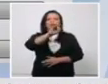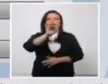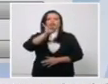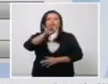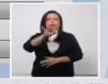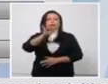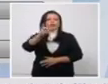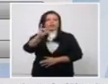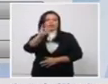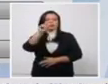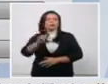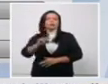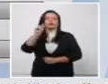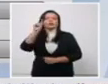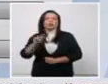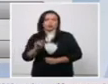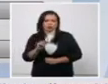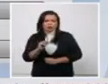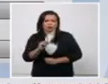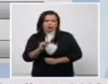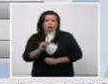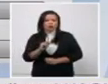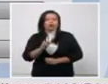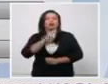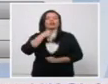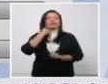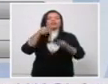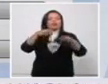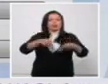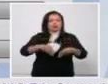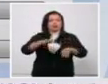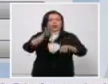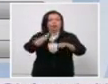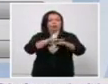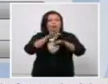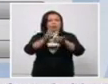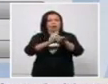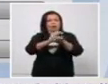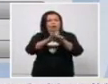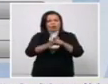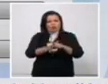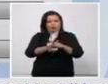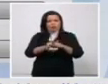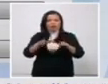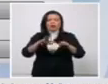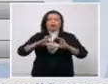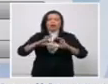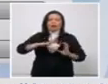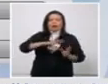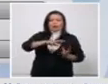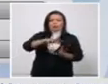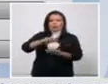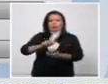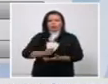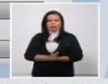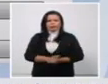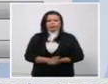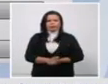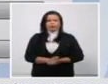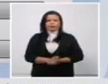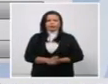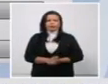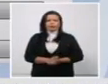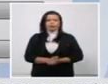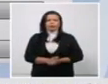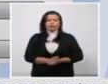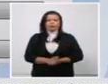2.367.786 personas que han perdido la vida en el mundo como consecuencia de esta enfermedad. Estamos hablando